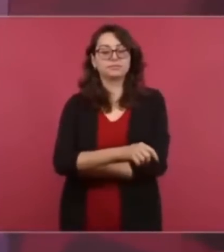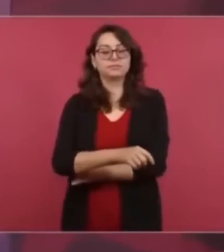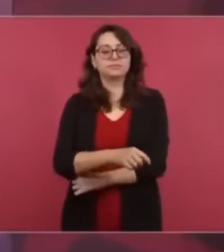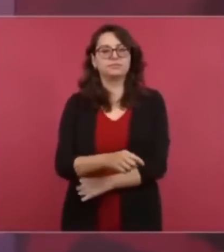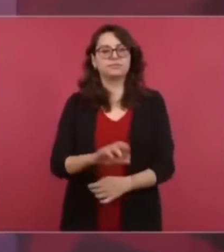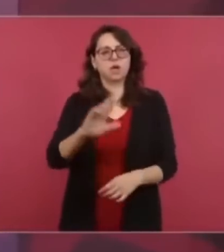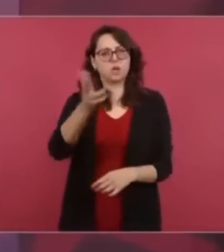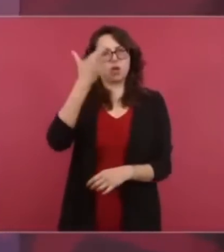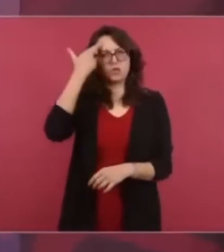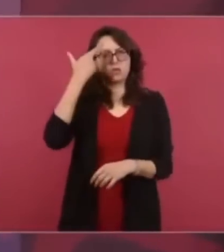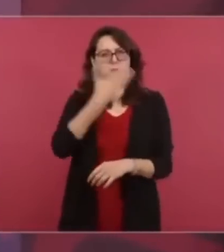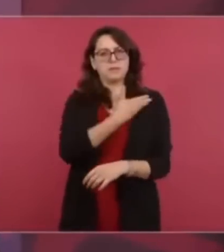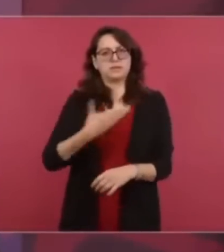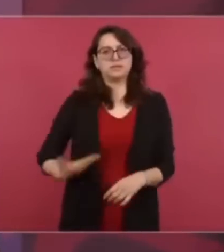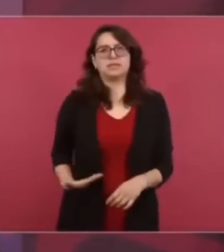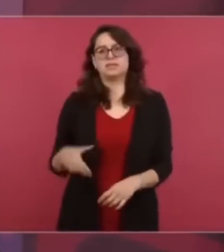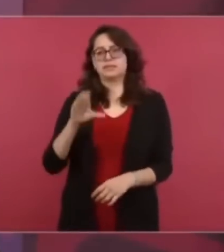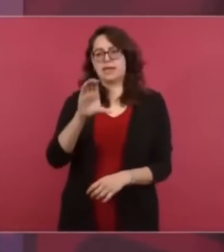reforma energética